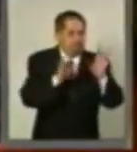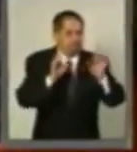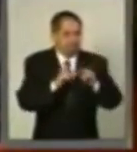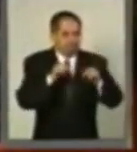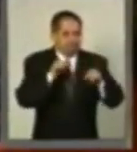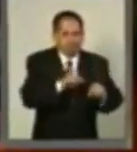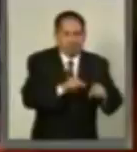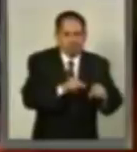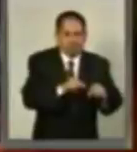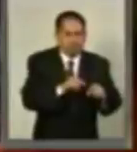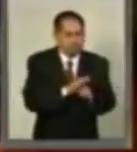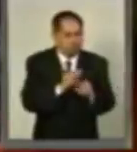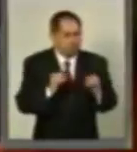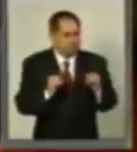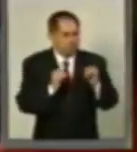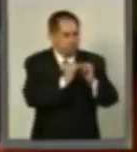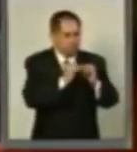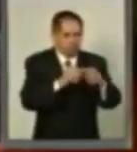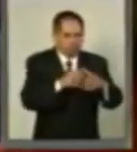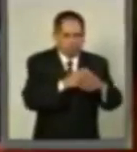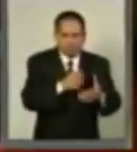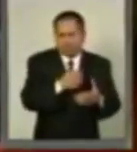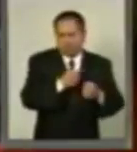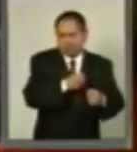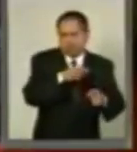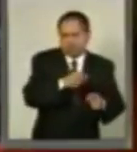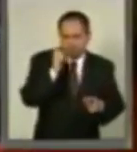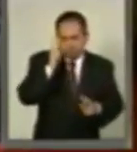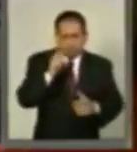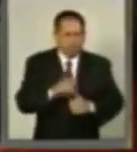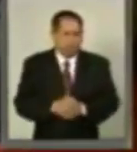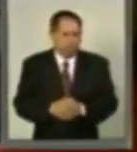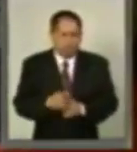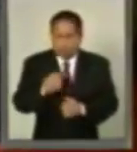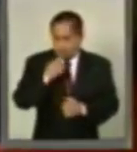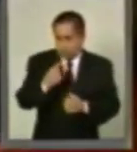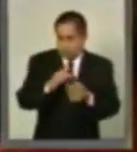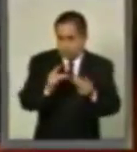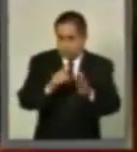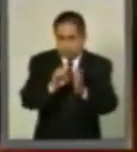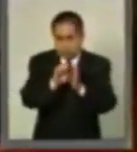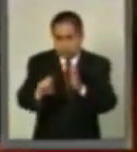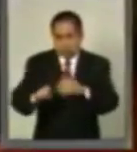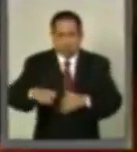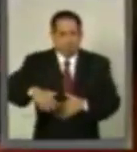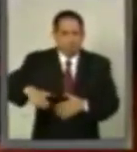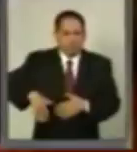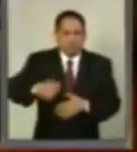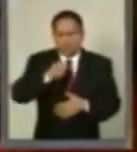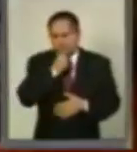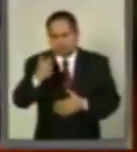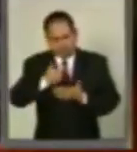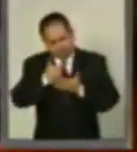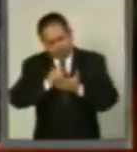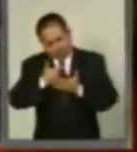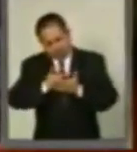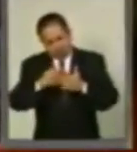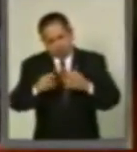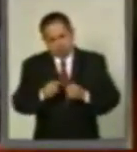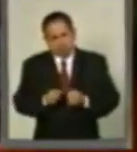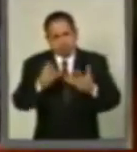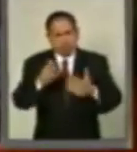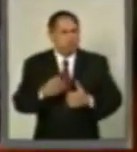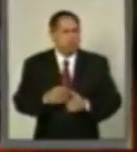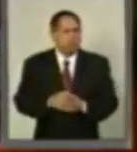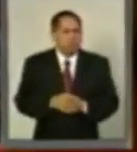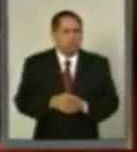que puedan poner en riesgo a nuestro país. Me refiero, por ejemplo, ahora que se dijeron las cifras